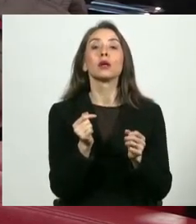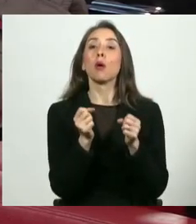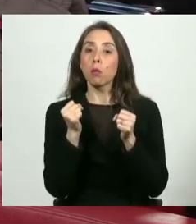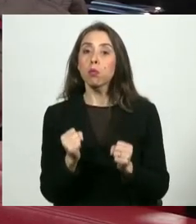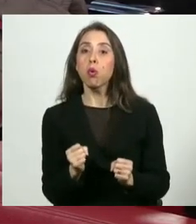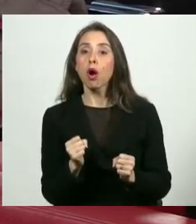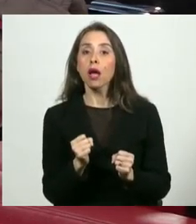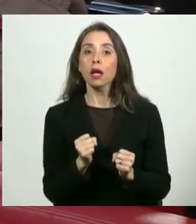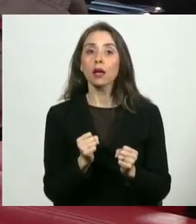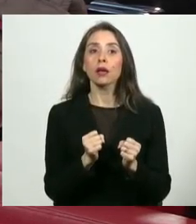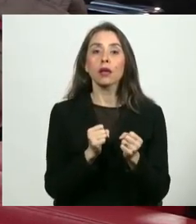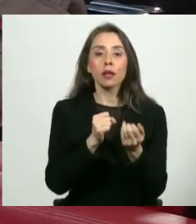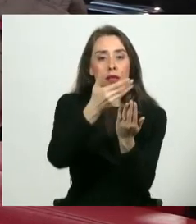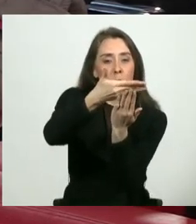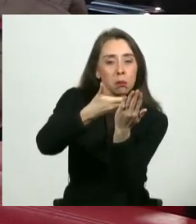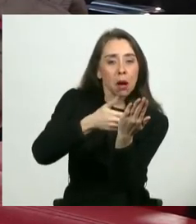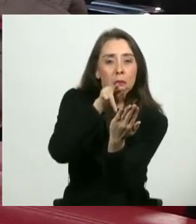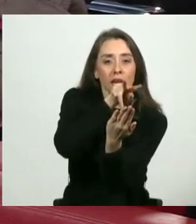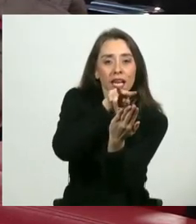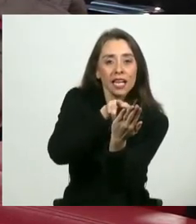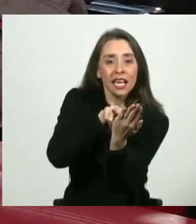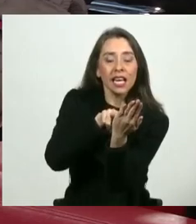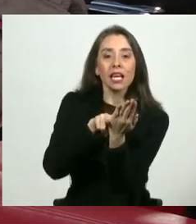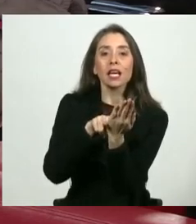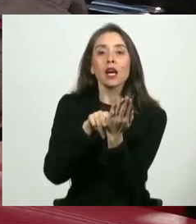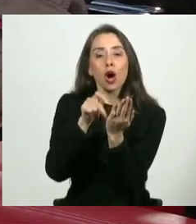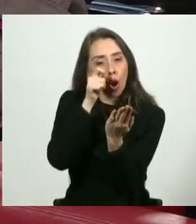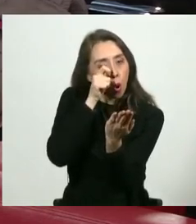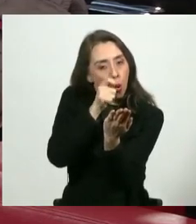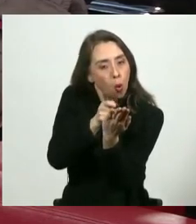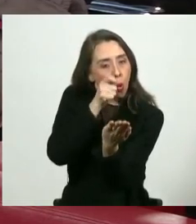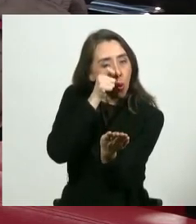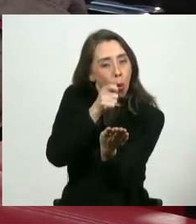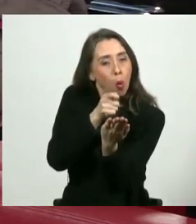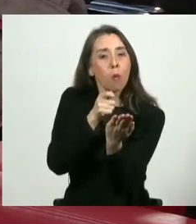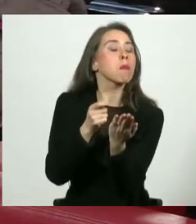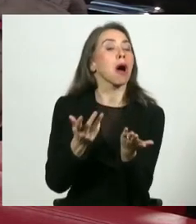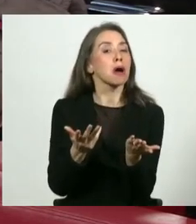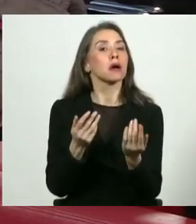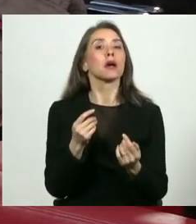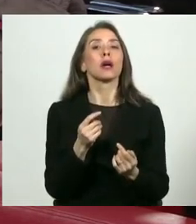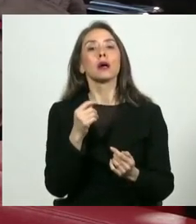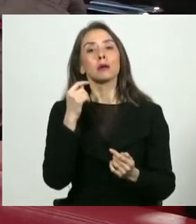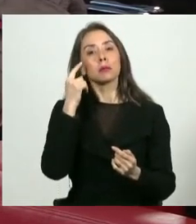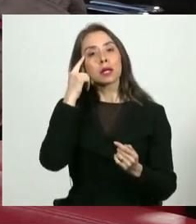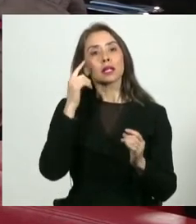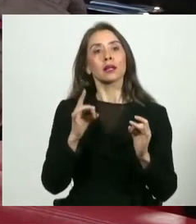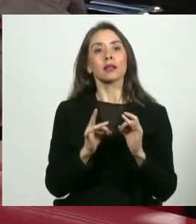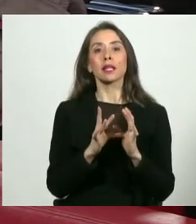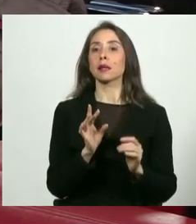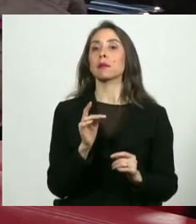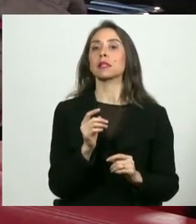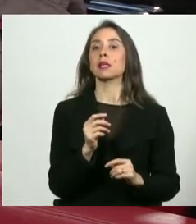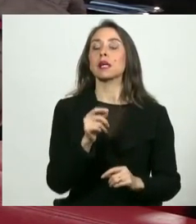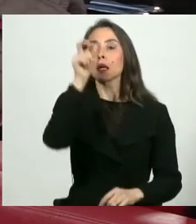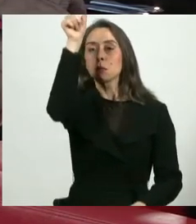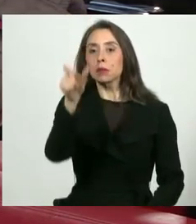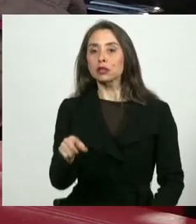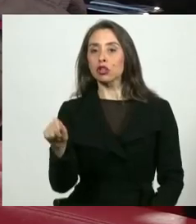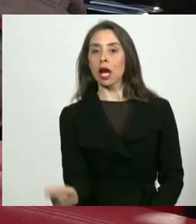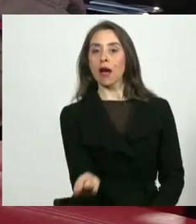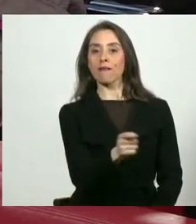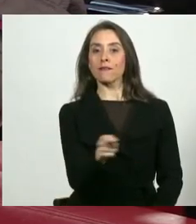puede leer algún documento con un apoyo, con una lupa o algo. No es que de repente ustedes vean a las personas con bastón